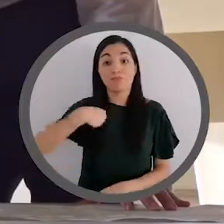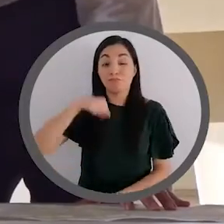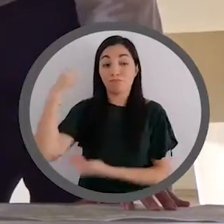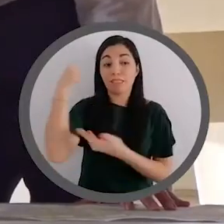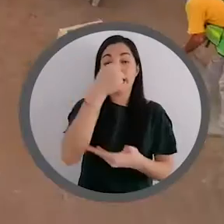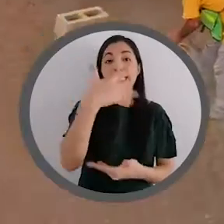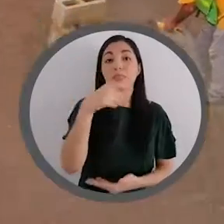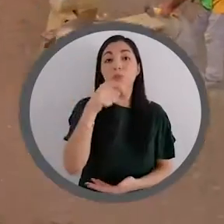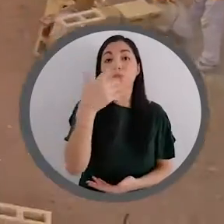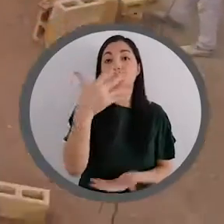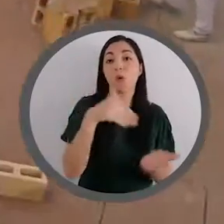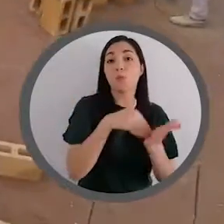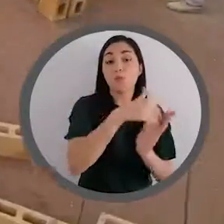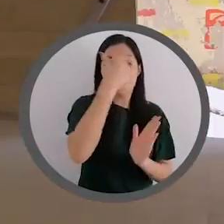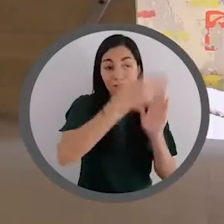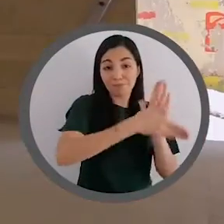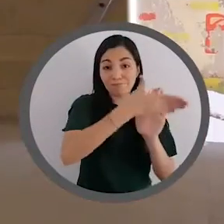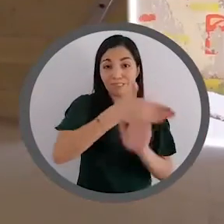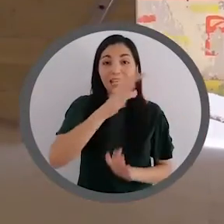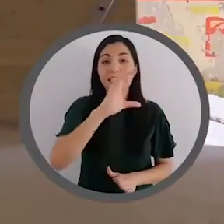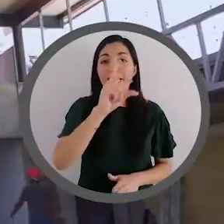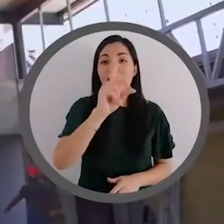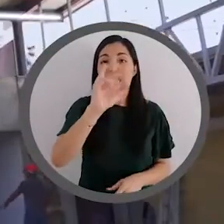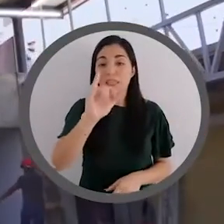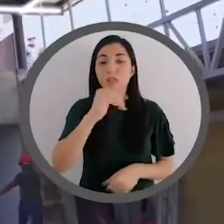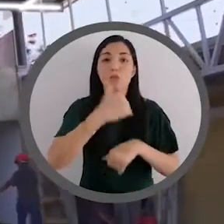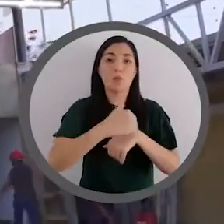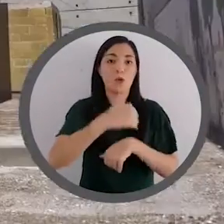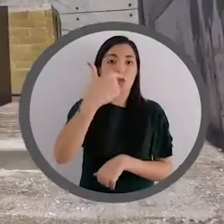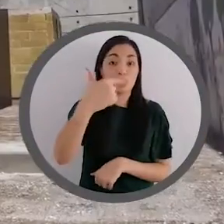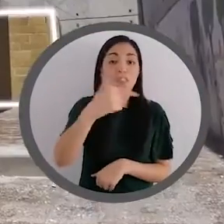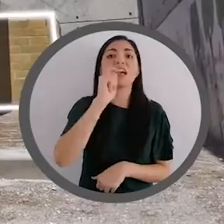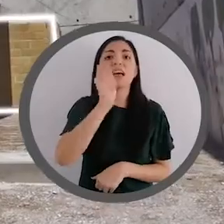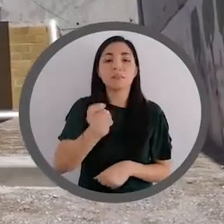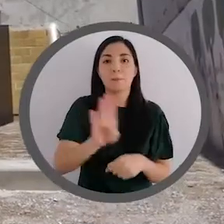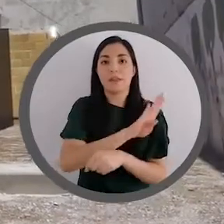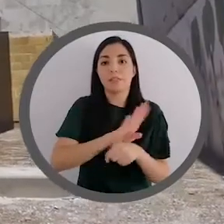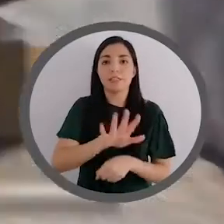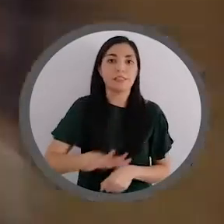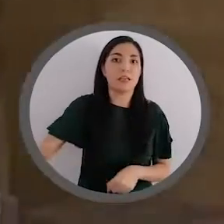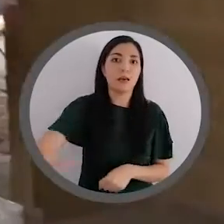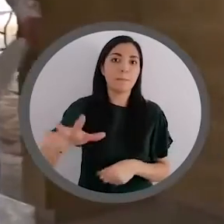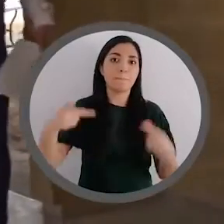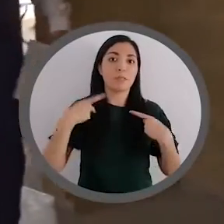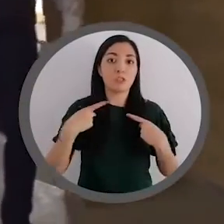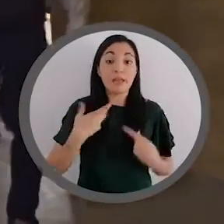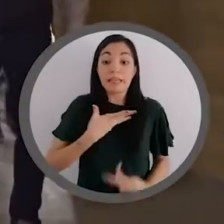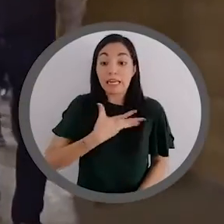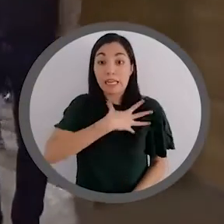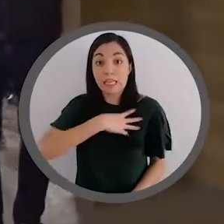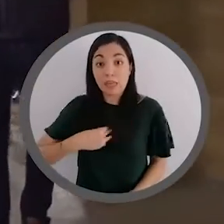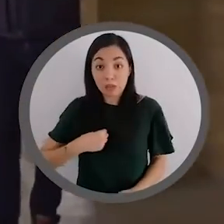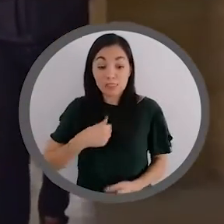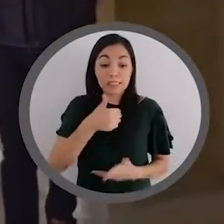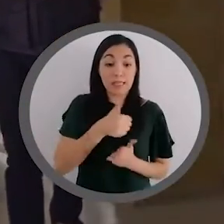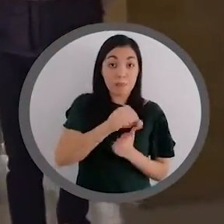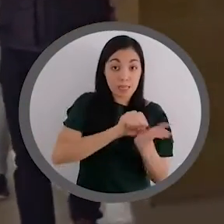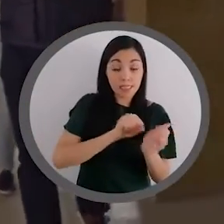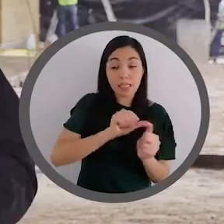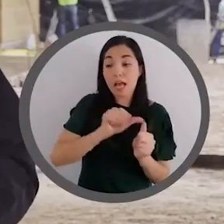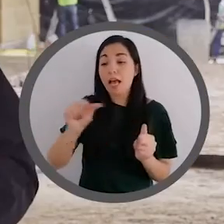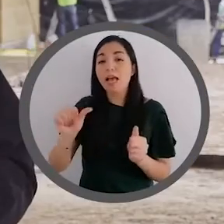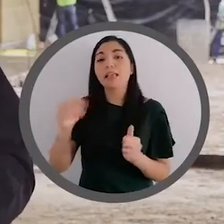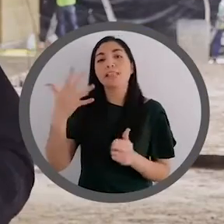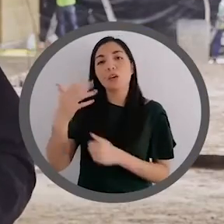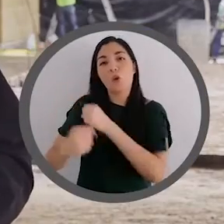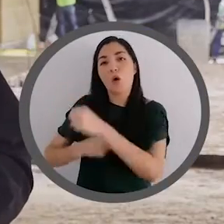destinamos 15.5 millones de pesos para construir el Centro de Desarrollo Infantil número 12, que beneficiará a las familias tapatías con hijas e hijos entre